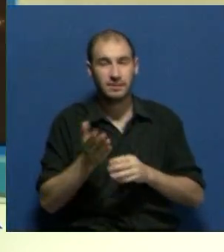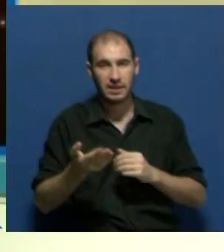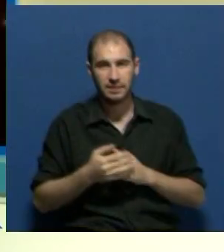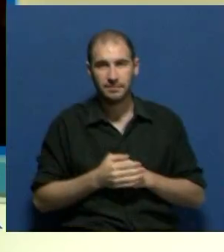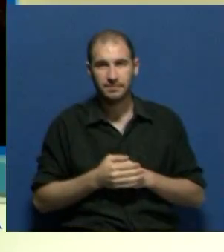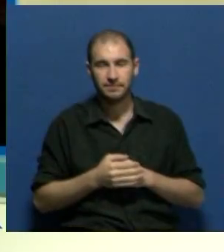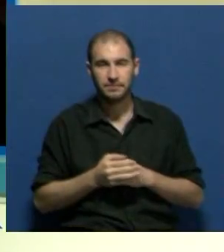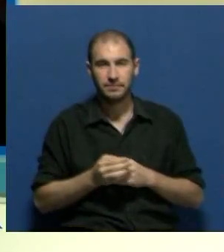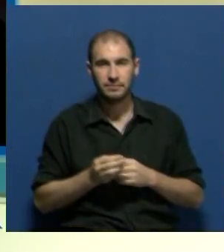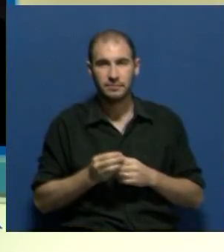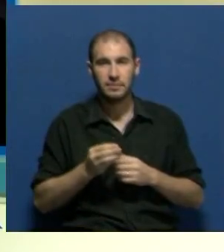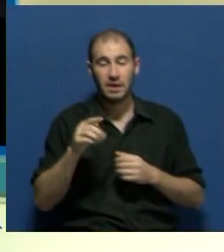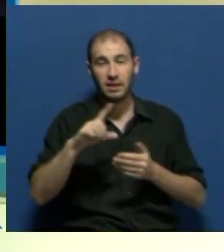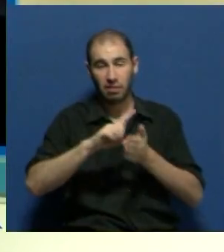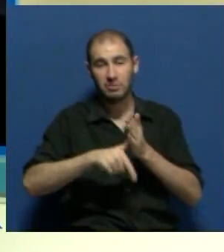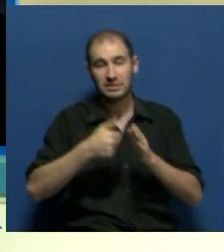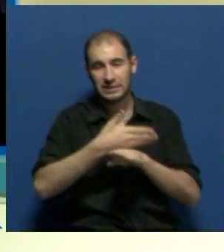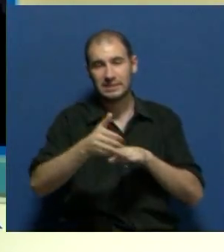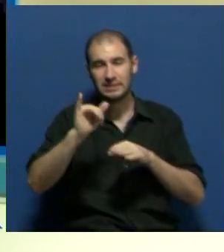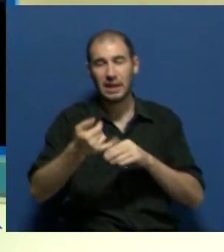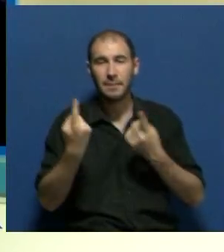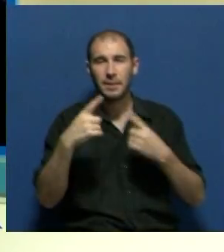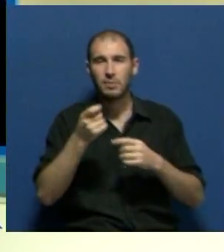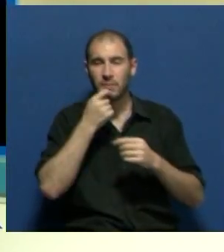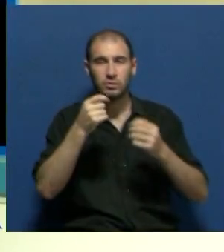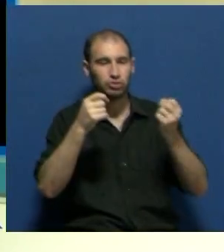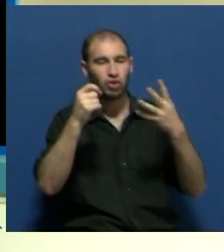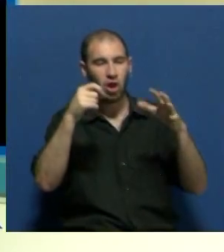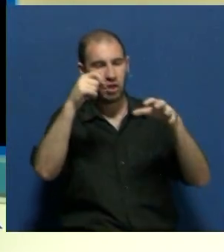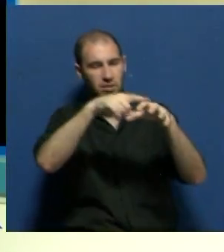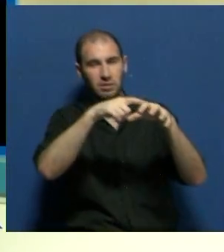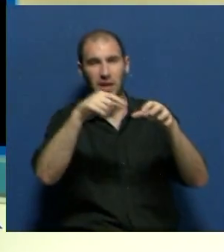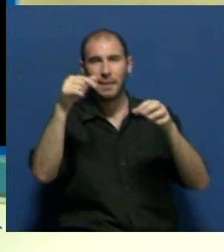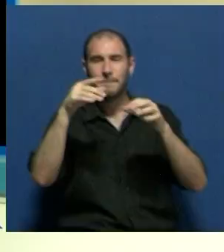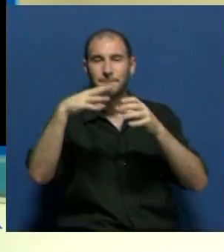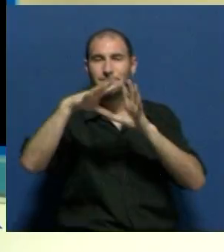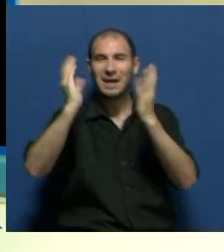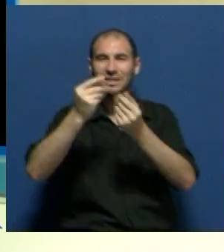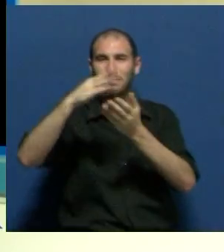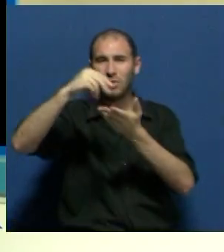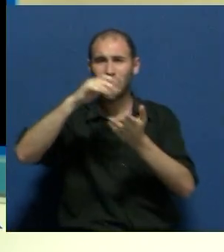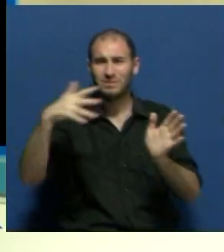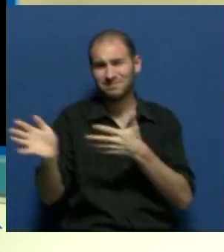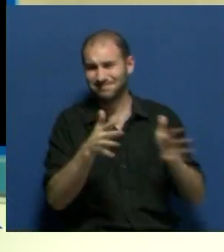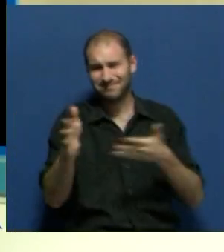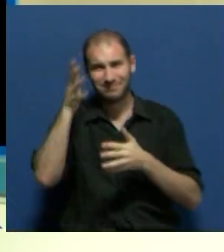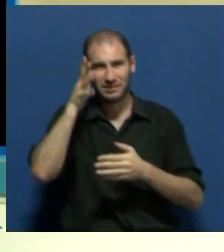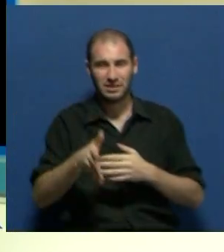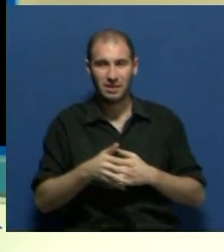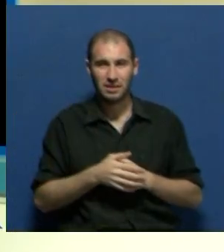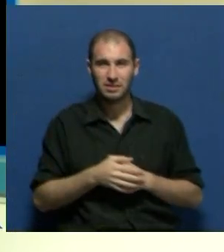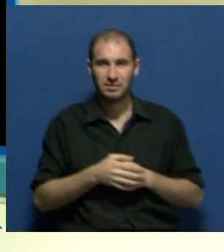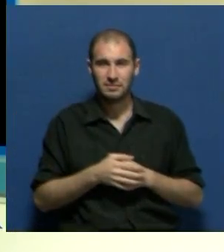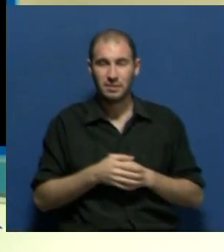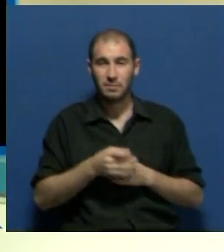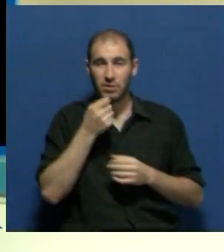que siga teniendo una duración. Pero ¿qué pasa con los paneles solares? En Marte hay mucho polvo y hay mucho viento. Entonces esto hace